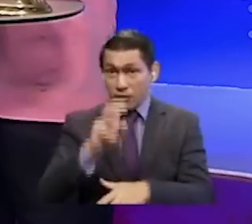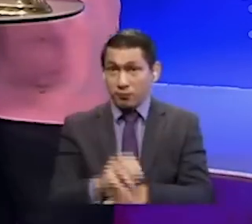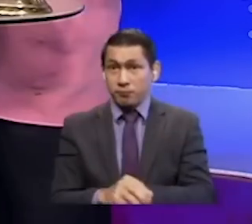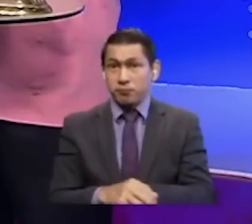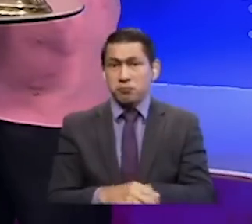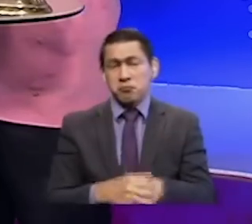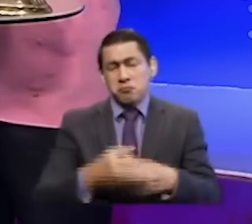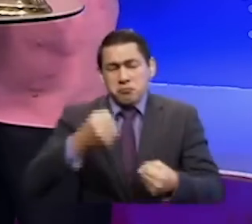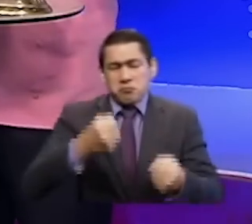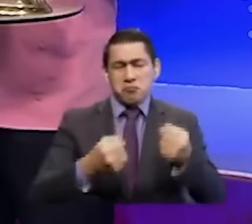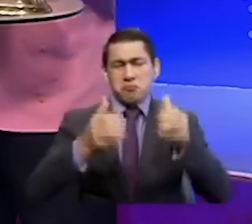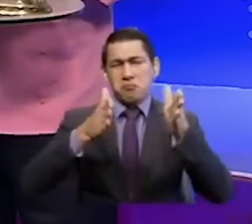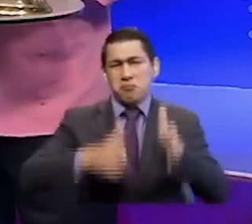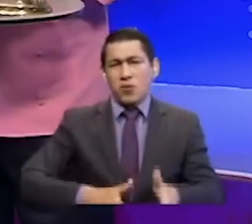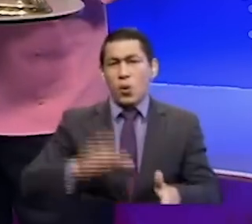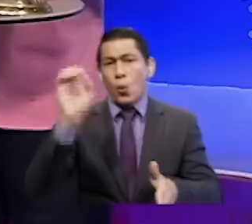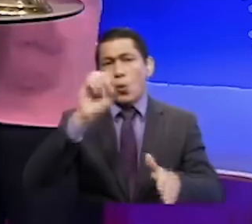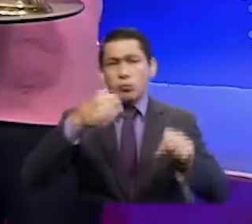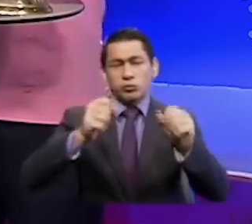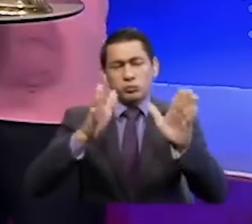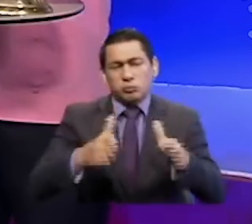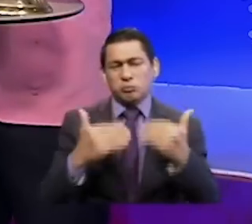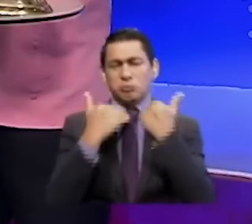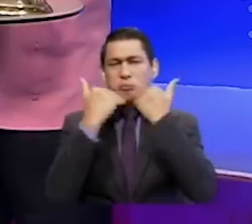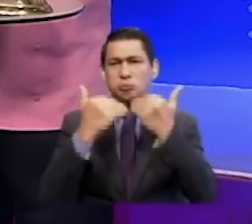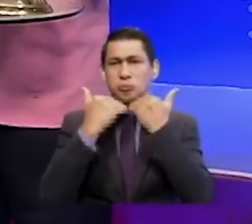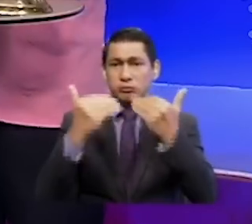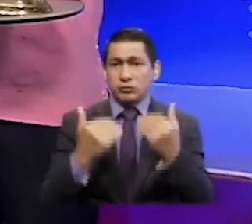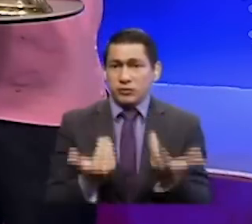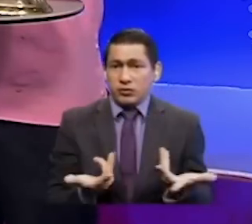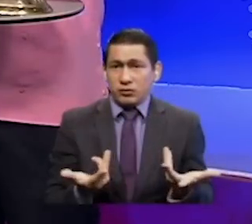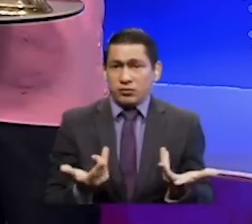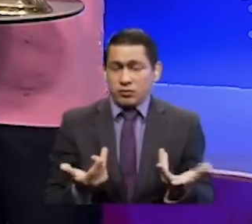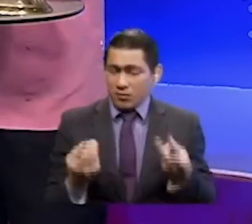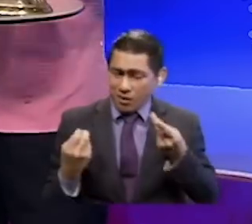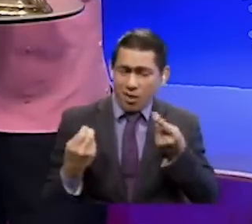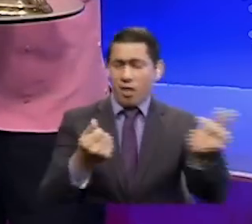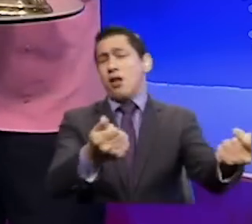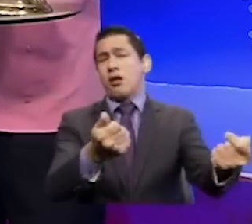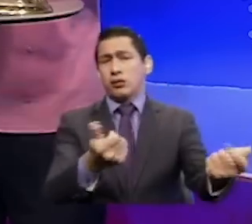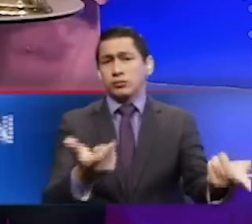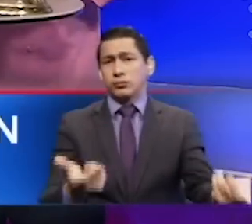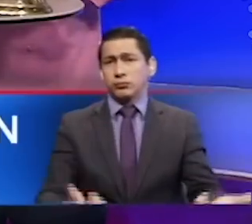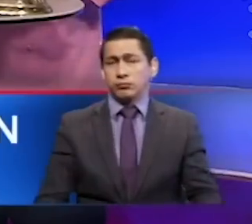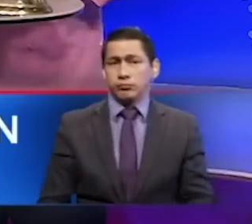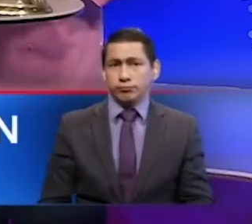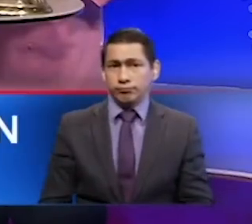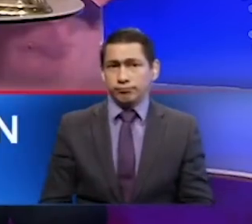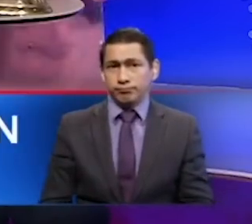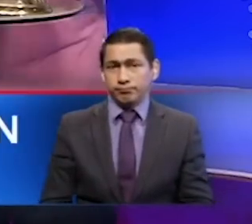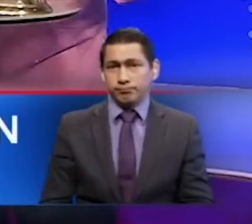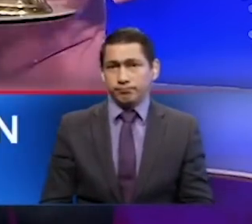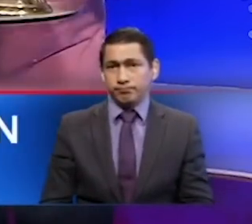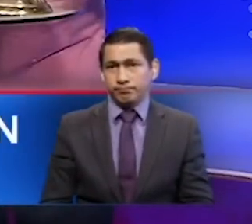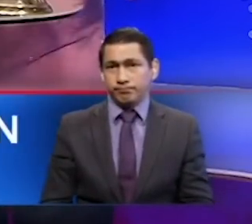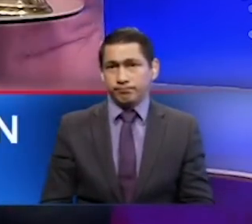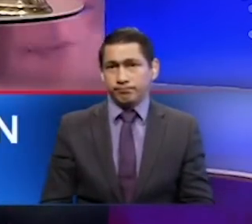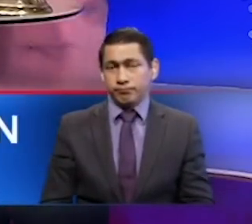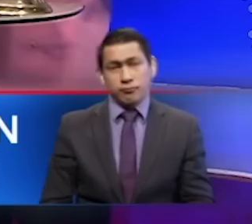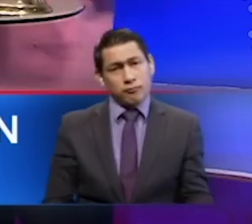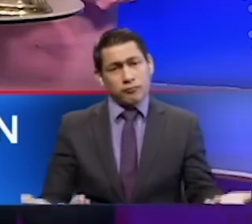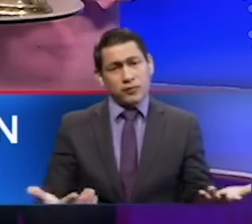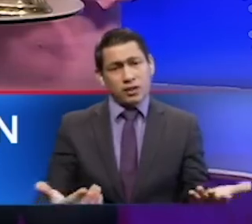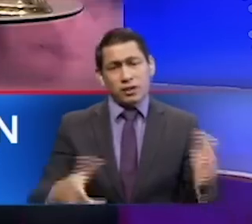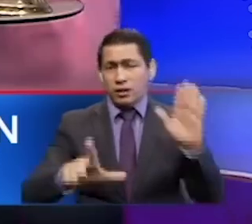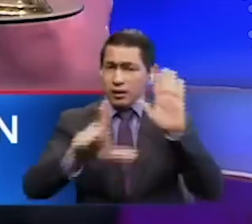gente anda a la velocidad que le da la gana y conduce como le da la gana y rebasa por donde le da la gana. Hay normas